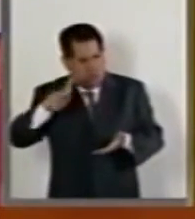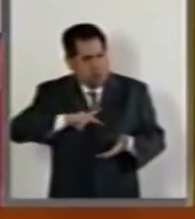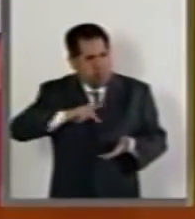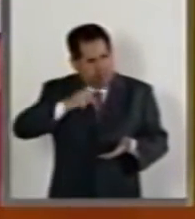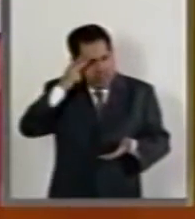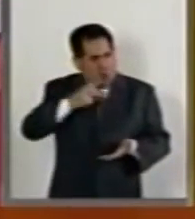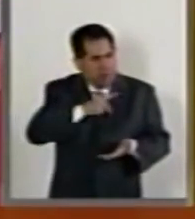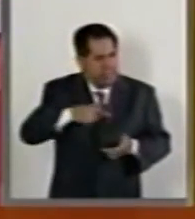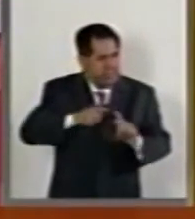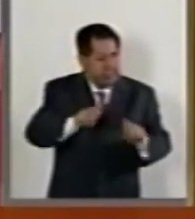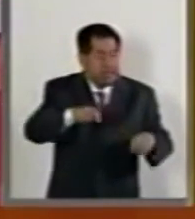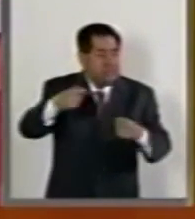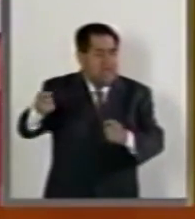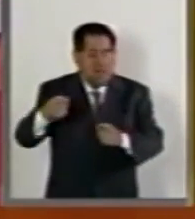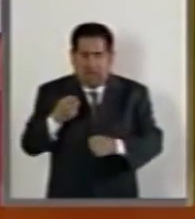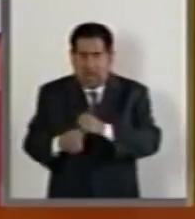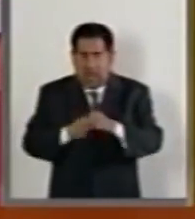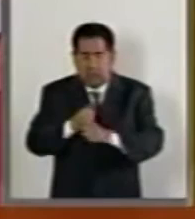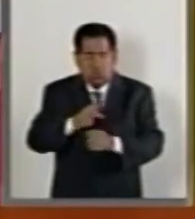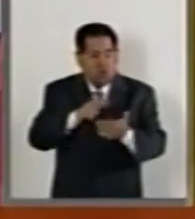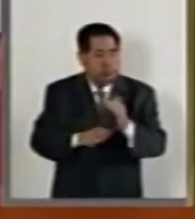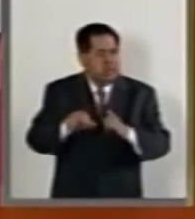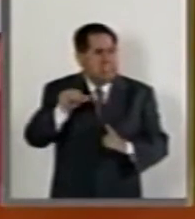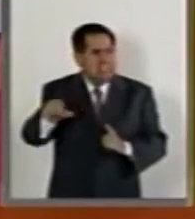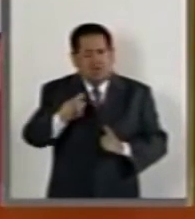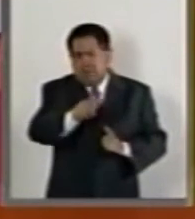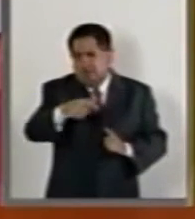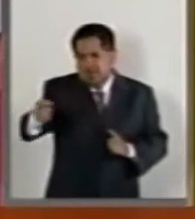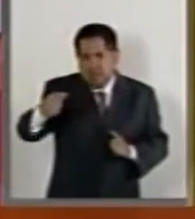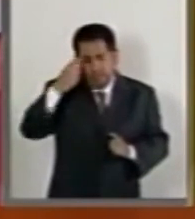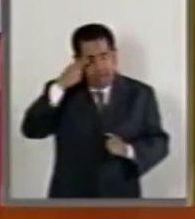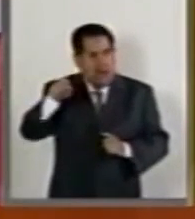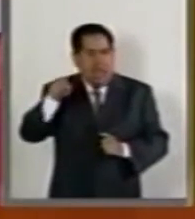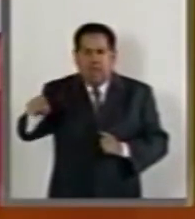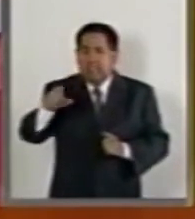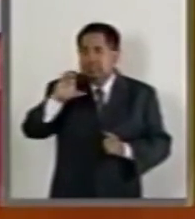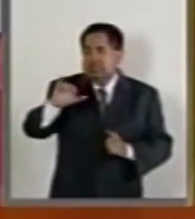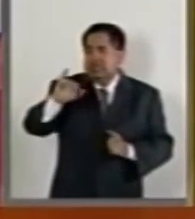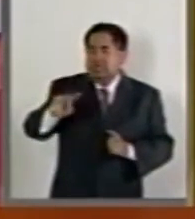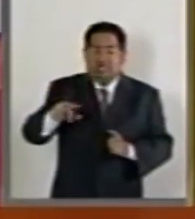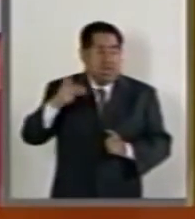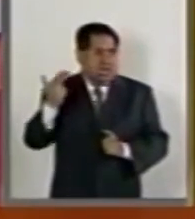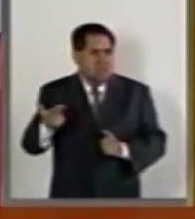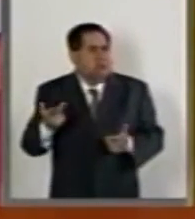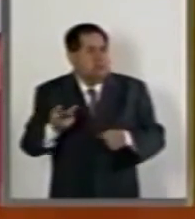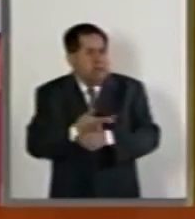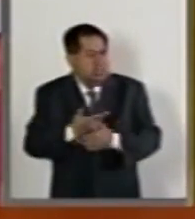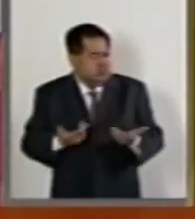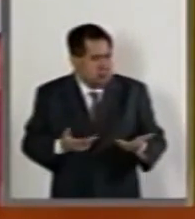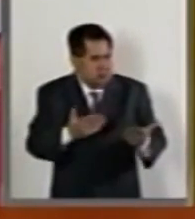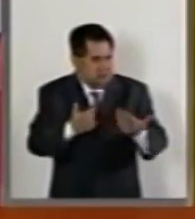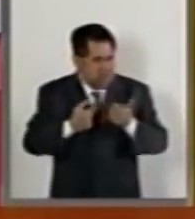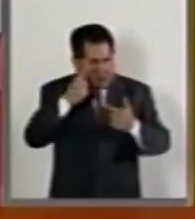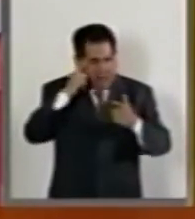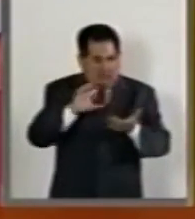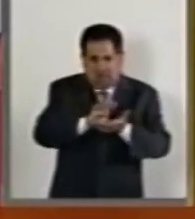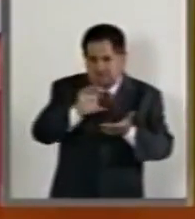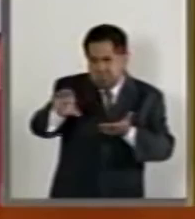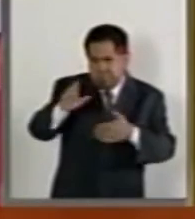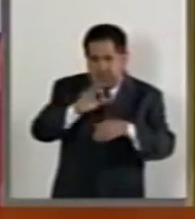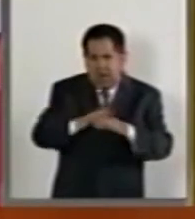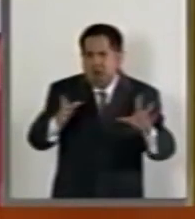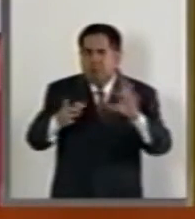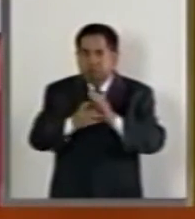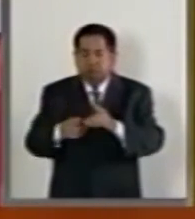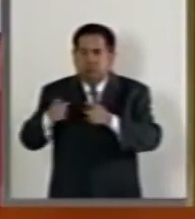mexicano correspondiente al año 2016 a la Comisión Interamericana de Derechos Humanos a fin de asegurar su